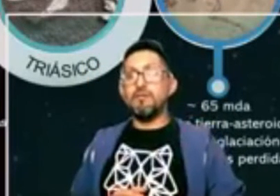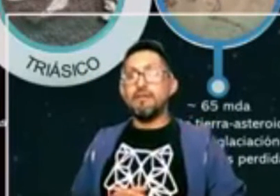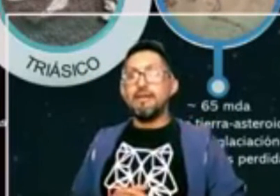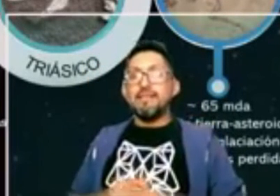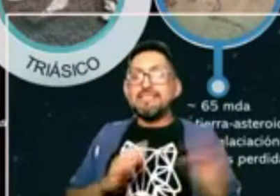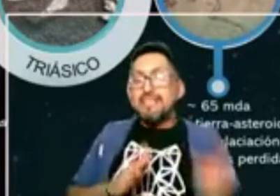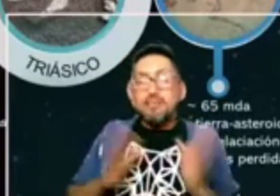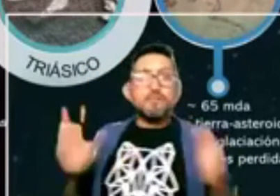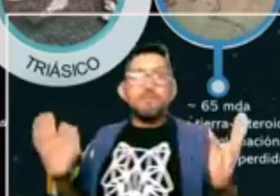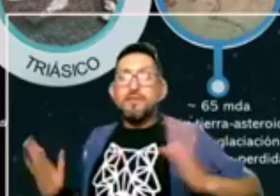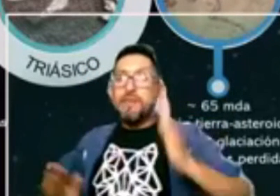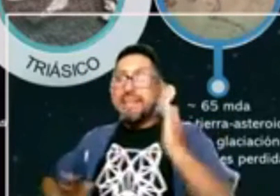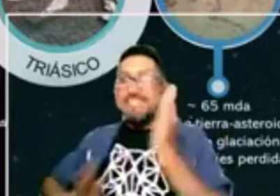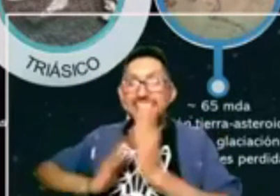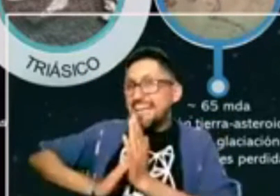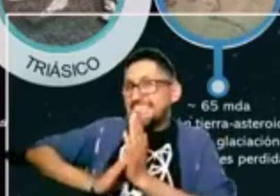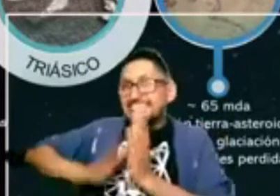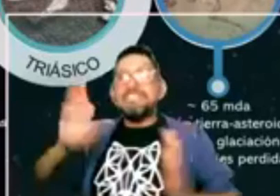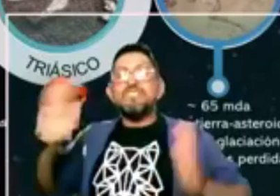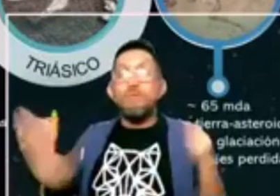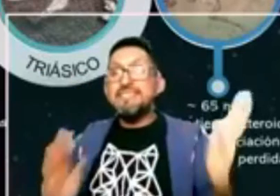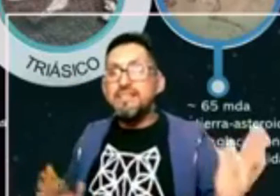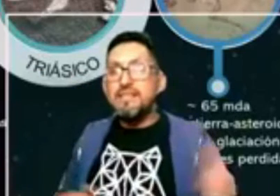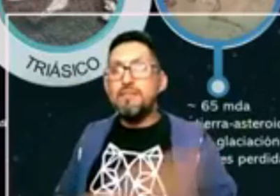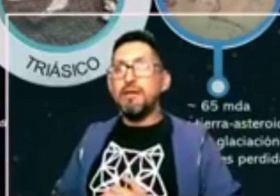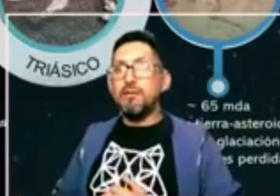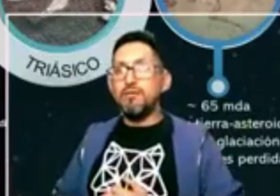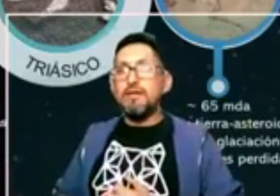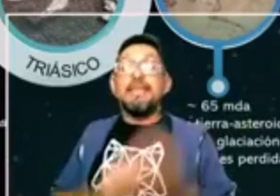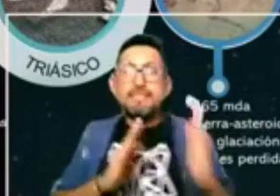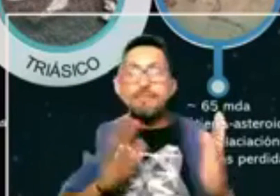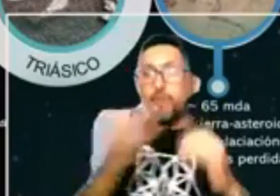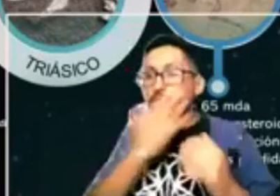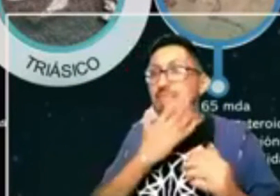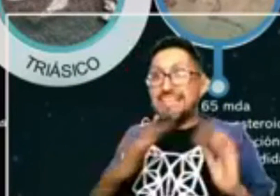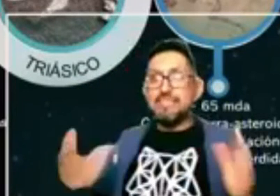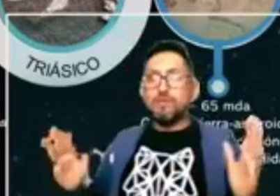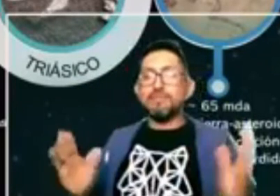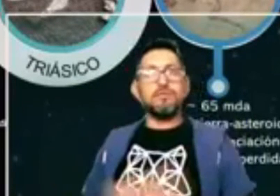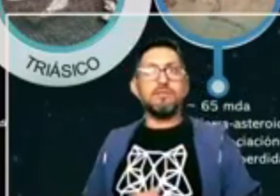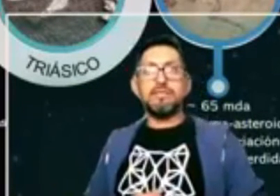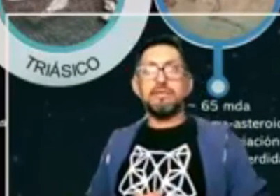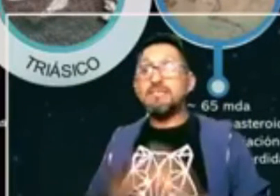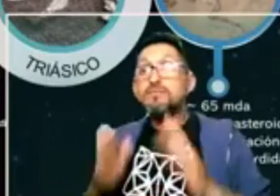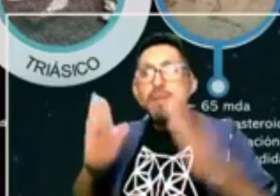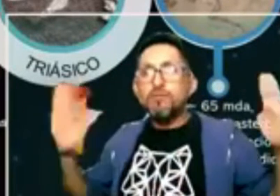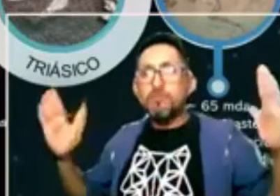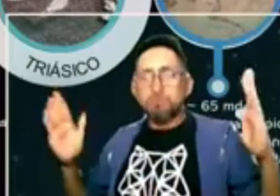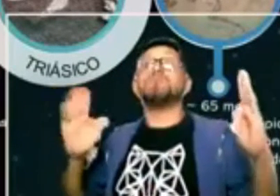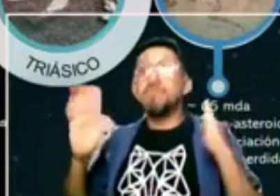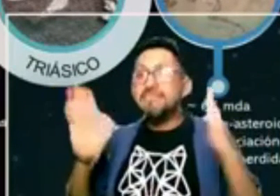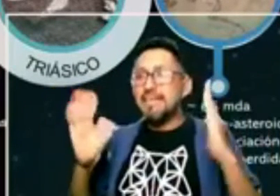Devónico. De 100 a 200 mil años para que se diera la extinción masiva del Pérmico. Y así me voy durante las 5 extinciones masivas. Es un